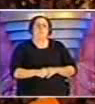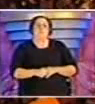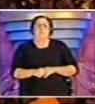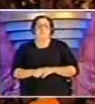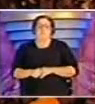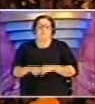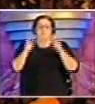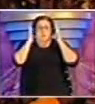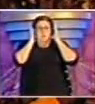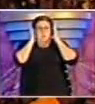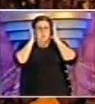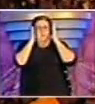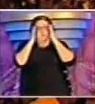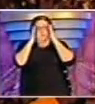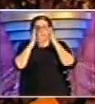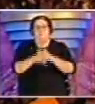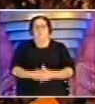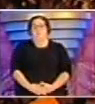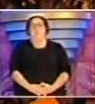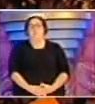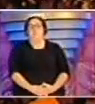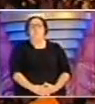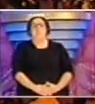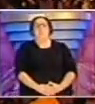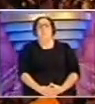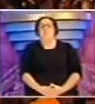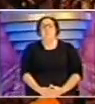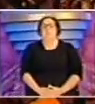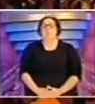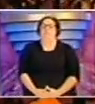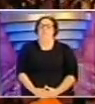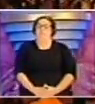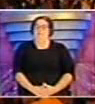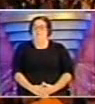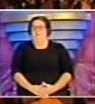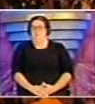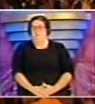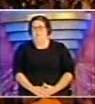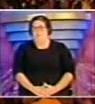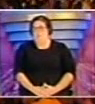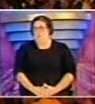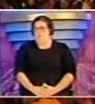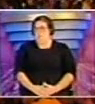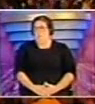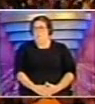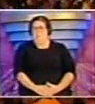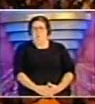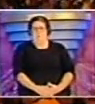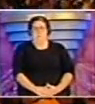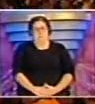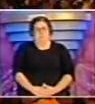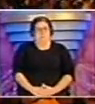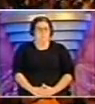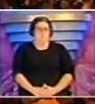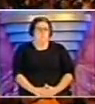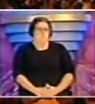Pues la verdad que ha estado interesante, una puesta en escena donde, bueno, han criticado a sus propias compañeras en el municipio y luego con ese pequeño